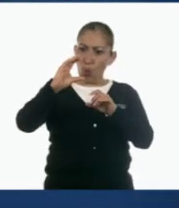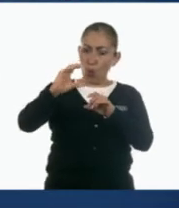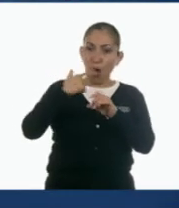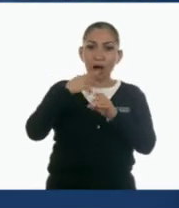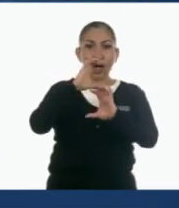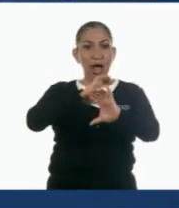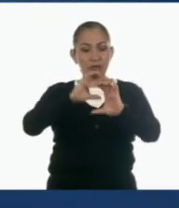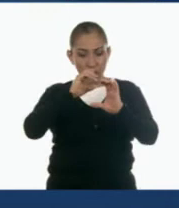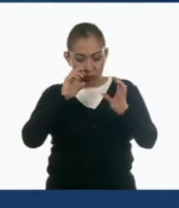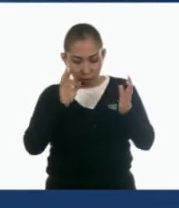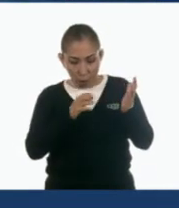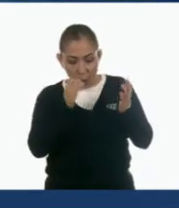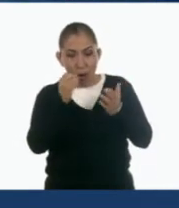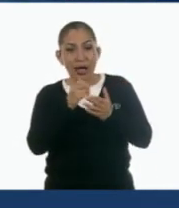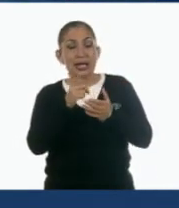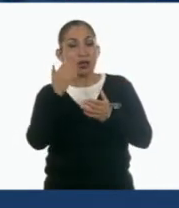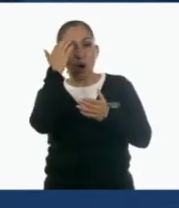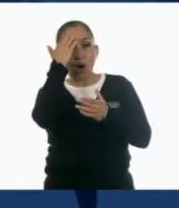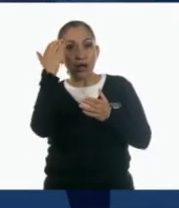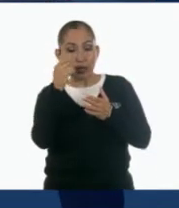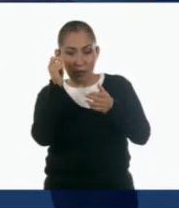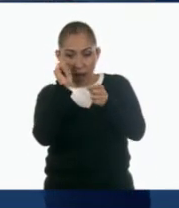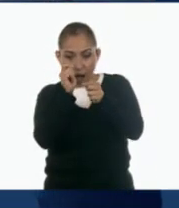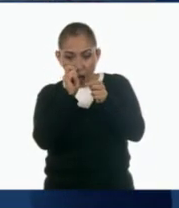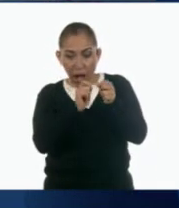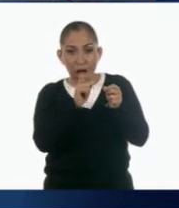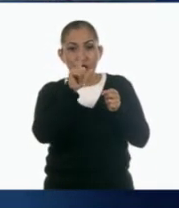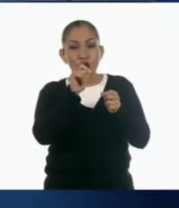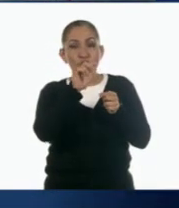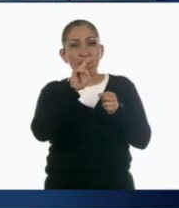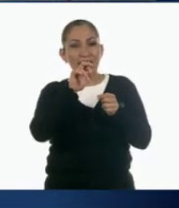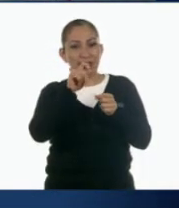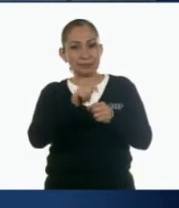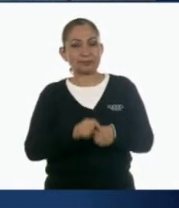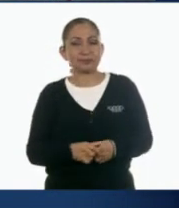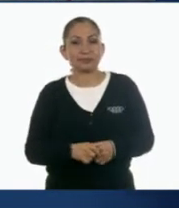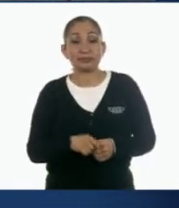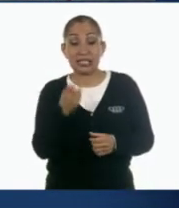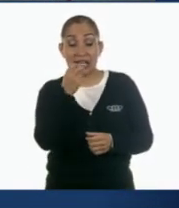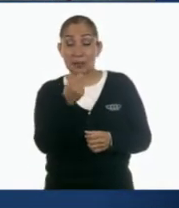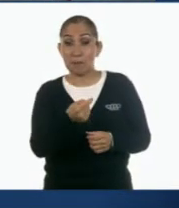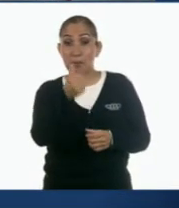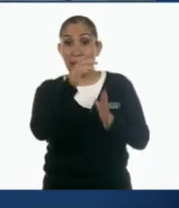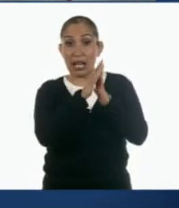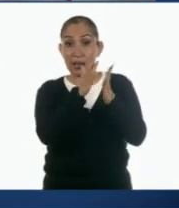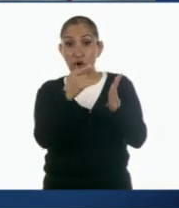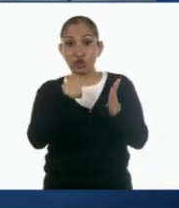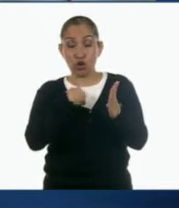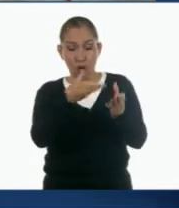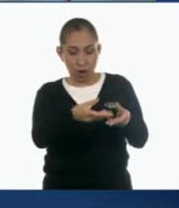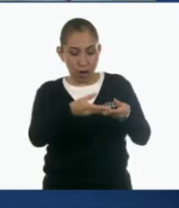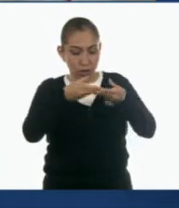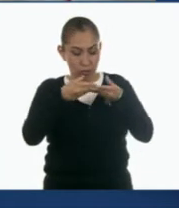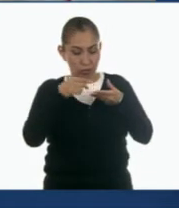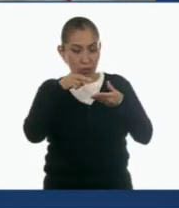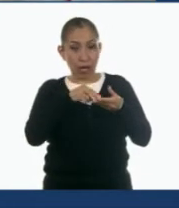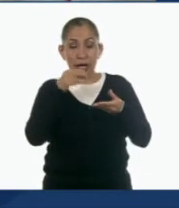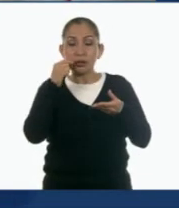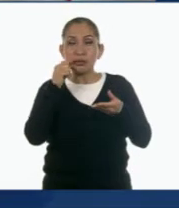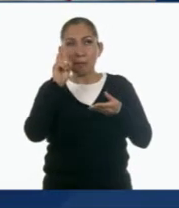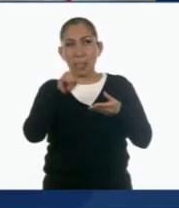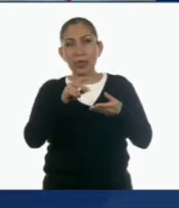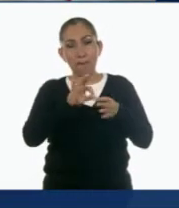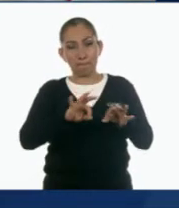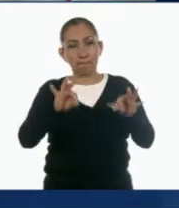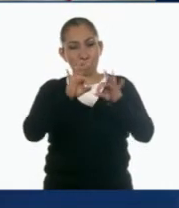los cantos dorados y los terribles grabados de Doré. Y el primer libro que cayó en mis manos, ha sido simbólico